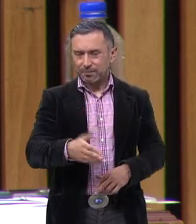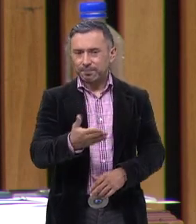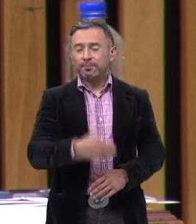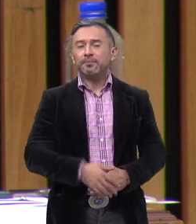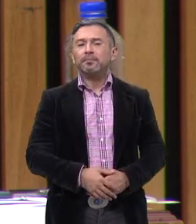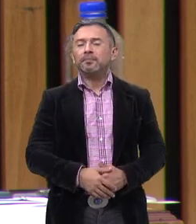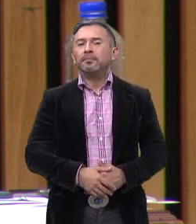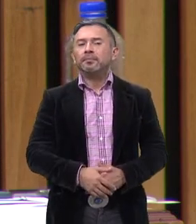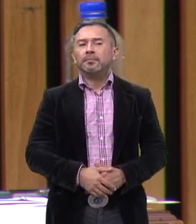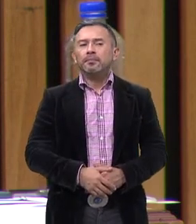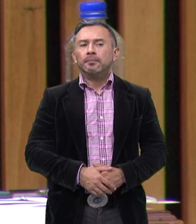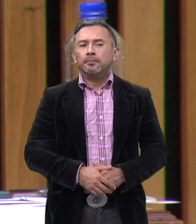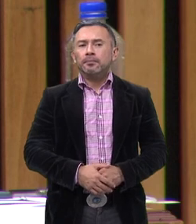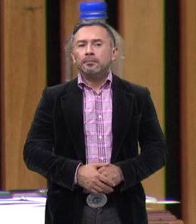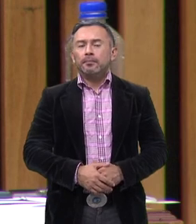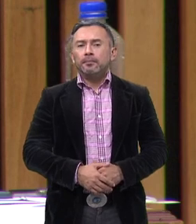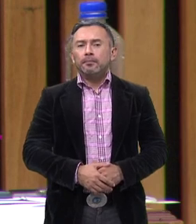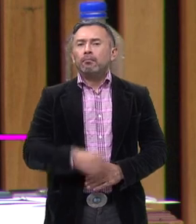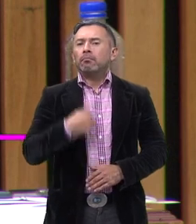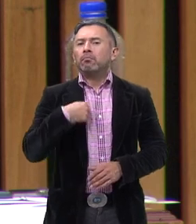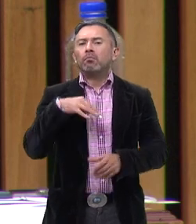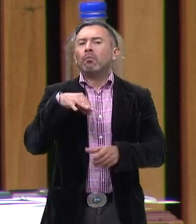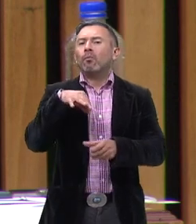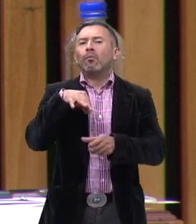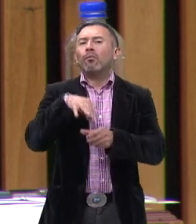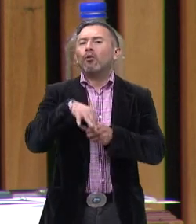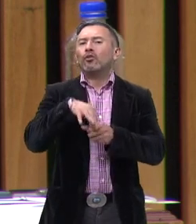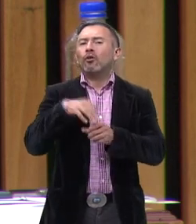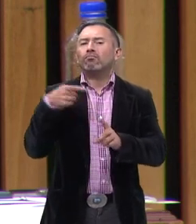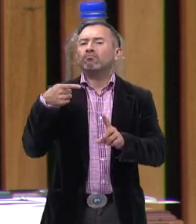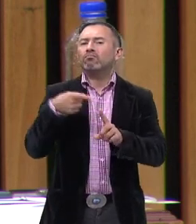voy a explicar las razones de Mi voto